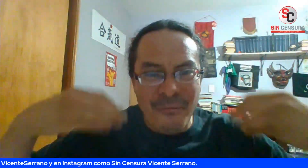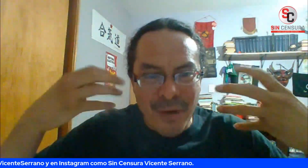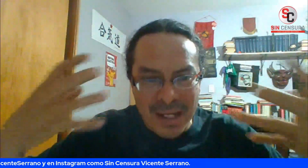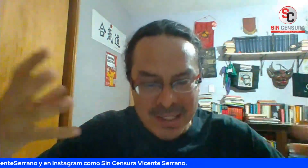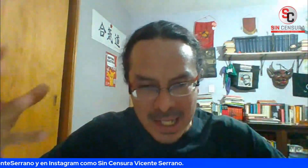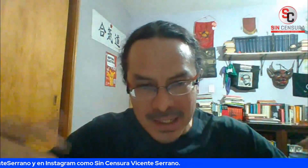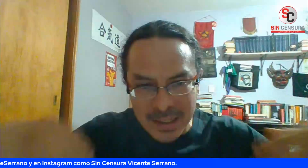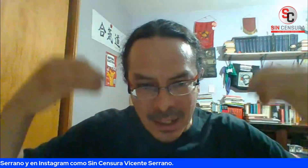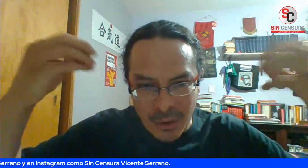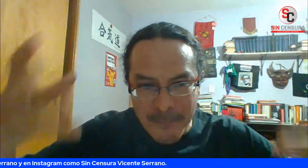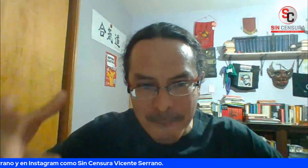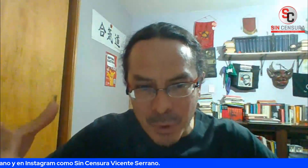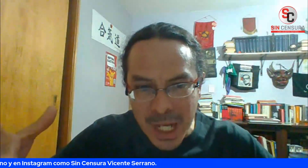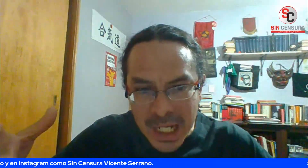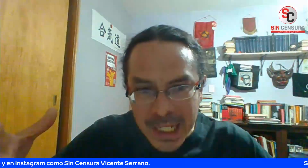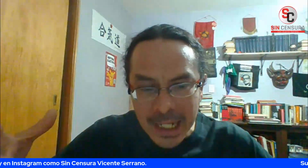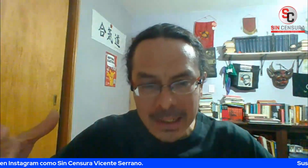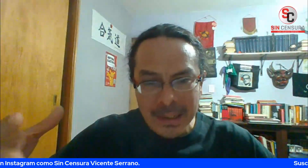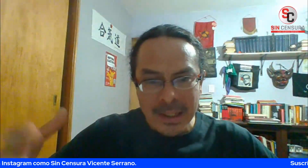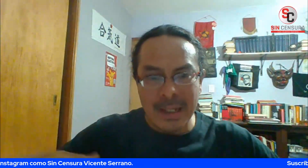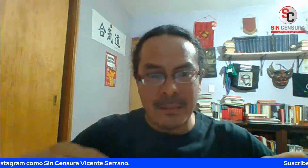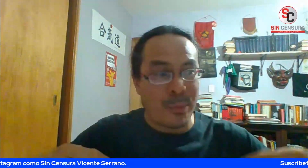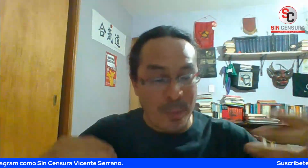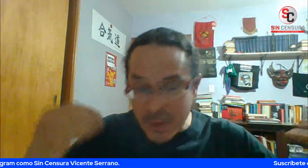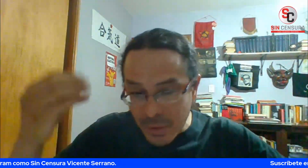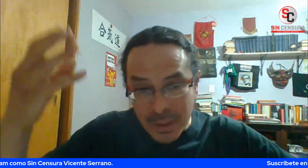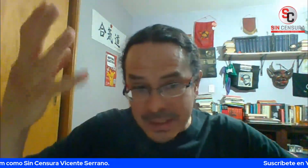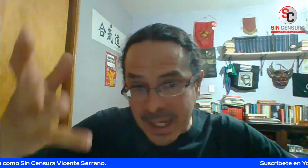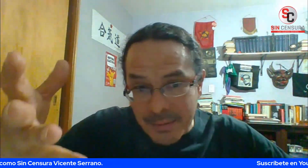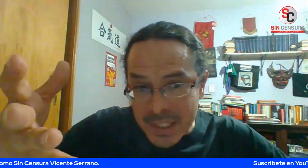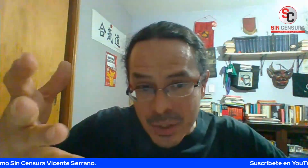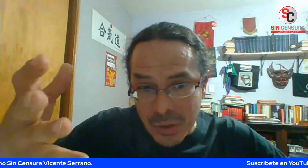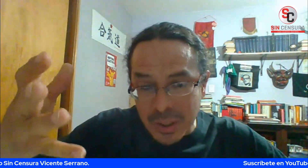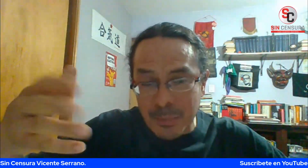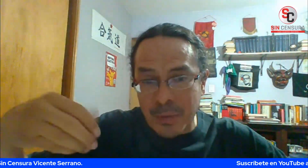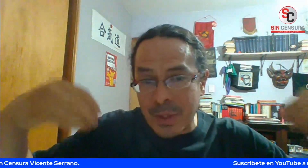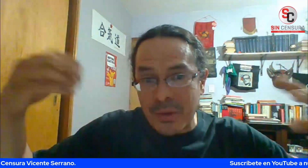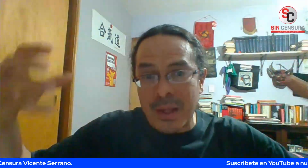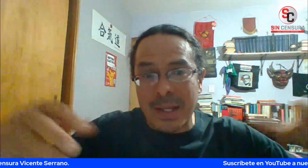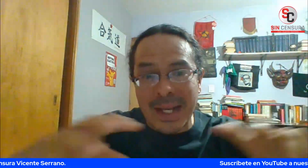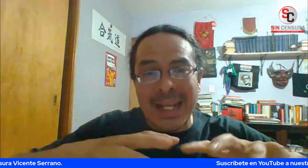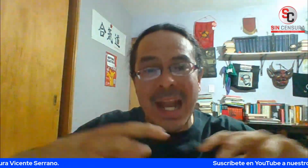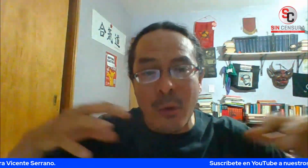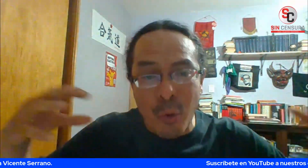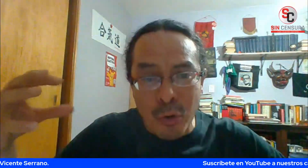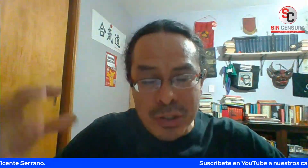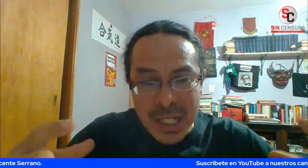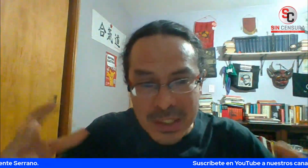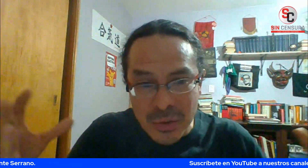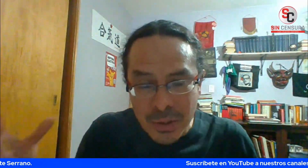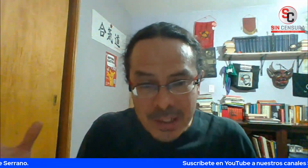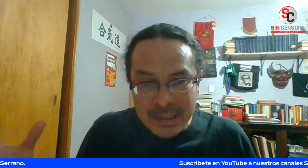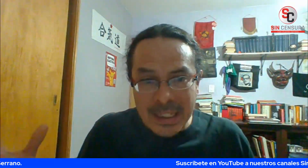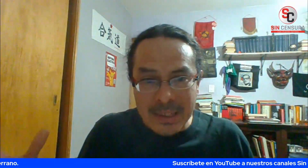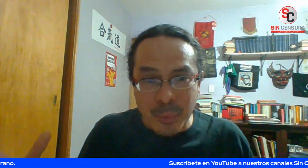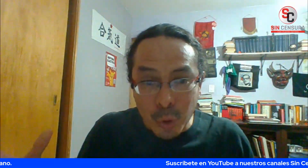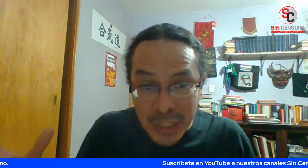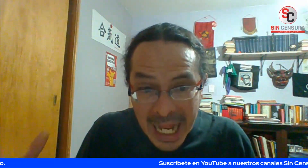una gran farsa. Intentaron imponerla por medio de la televisión y por medio de generar un